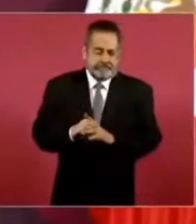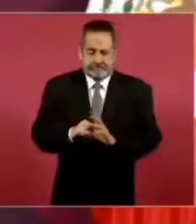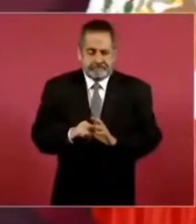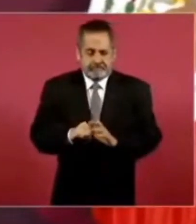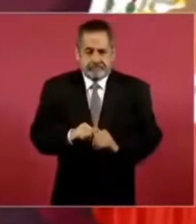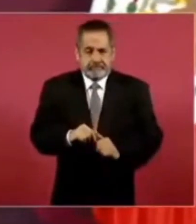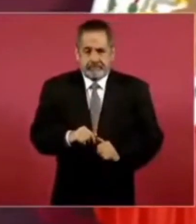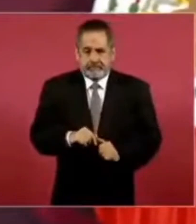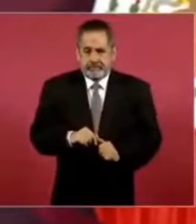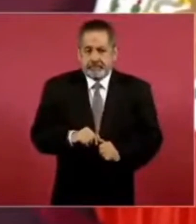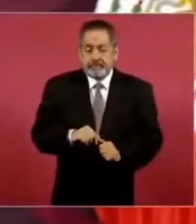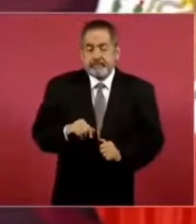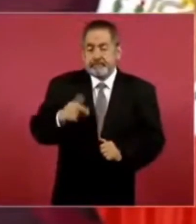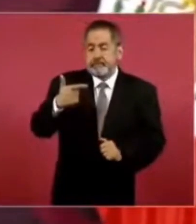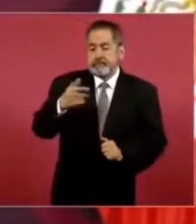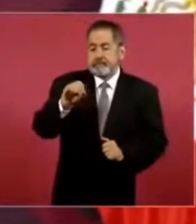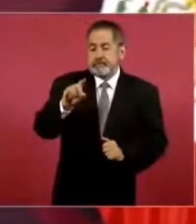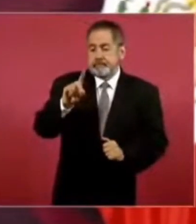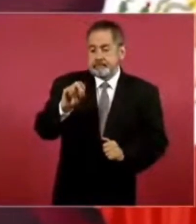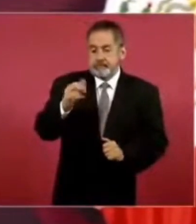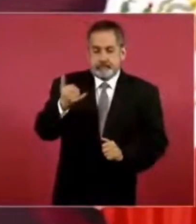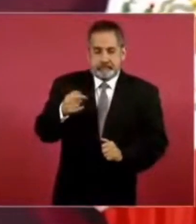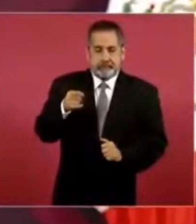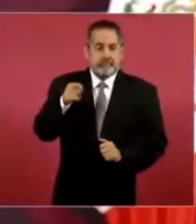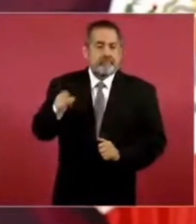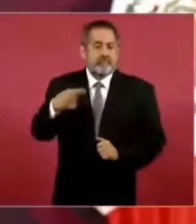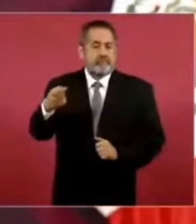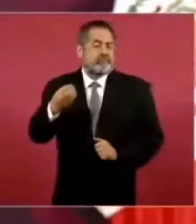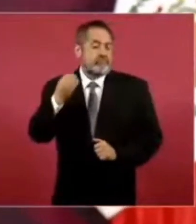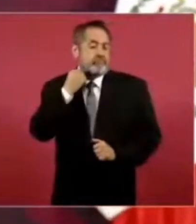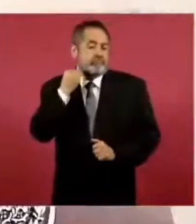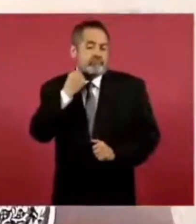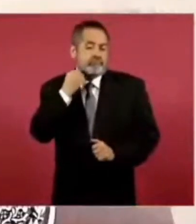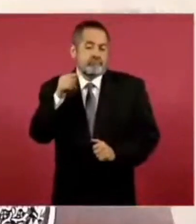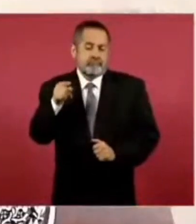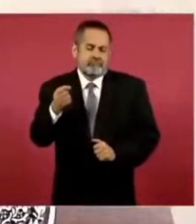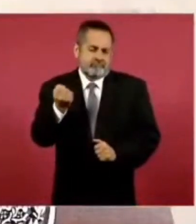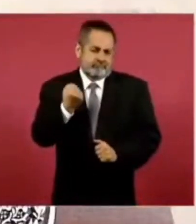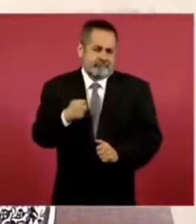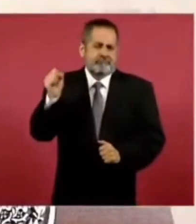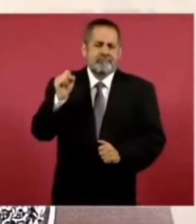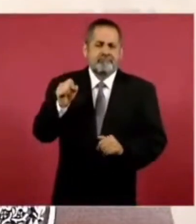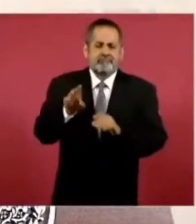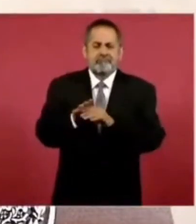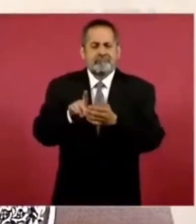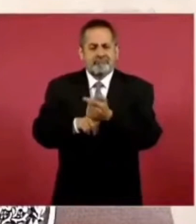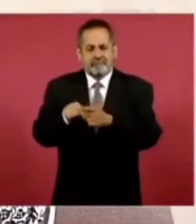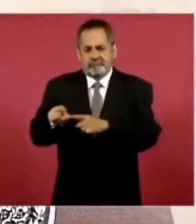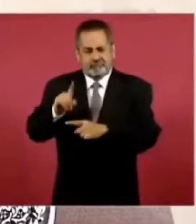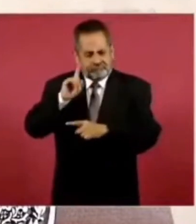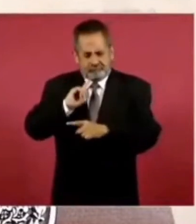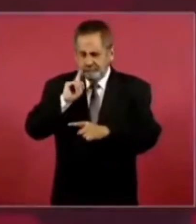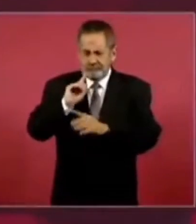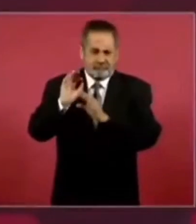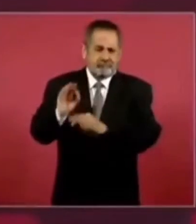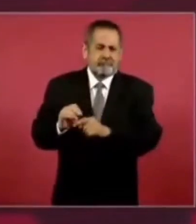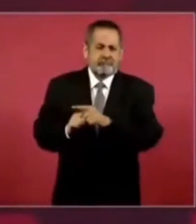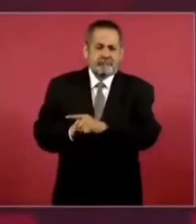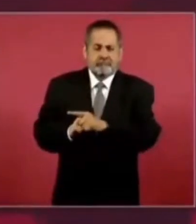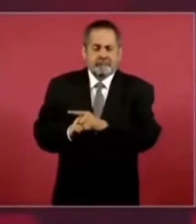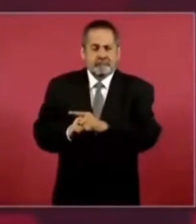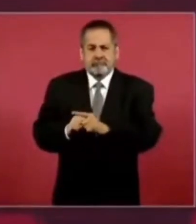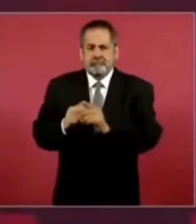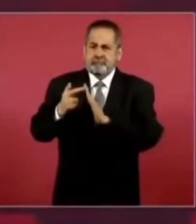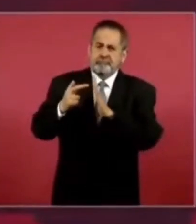Ernestina Godoy es una abogada extraordinaria una mujer con